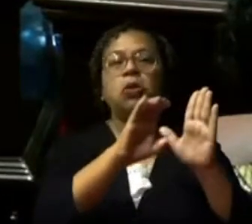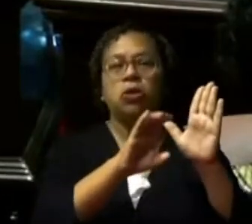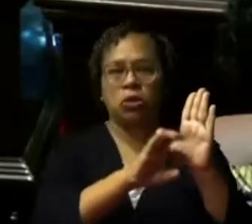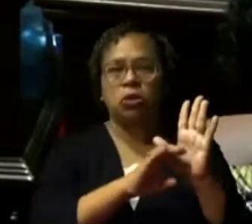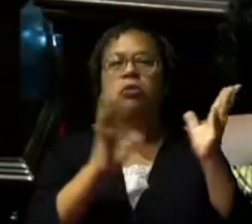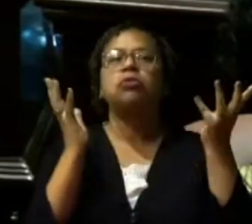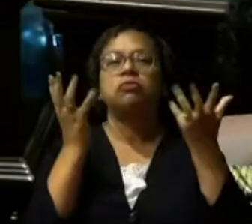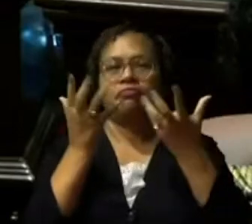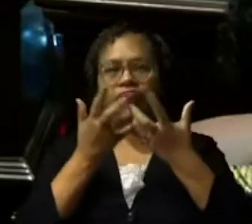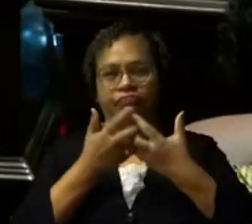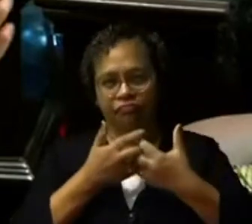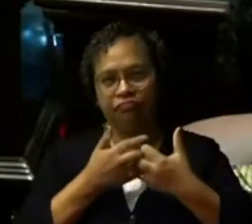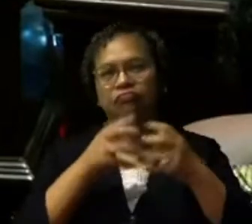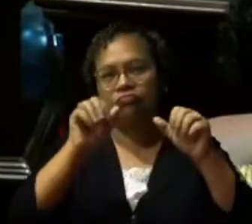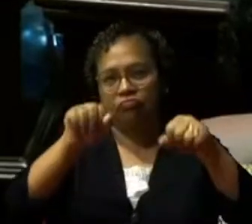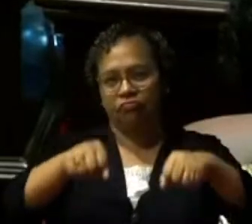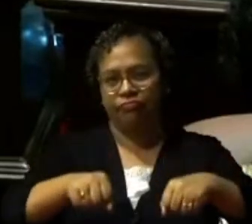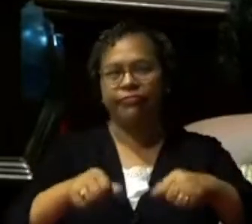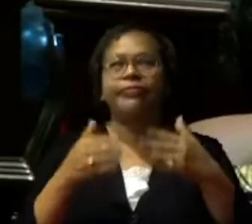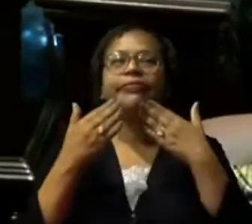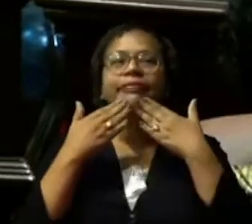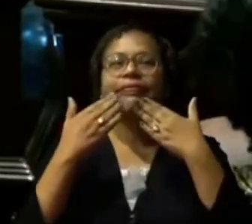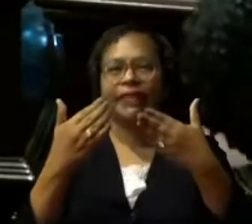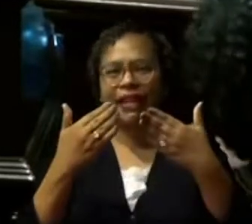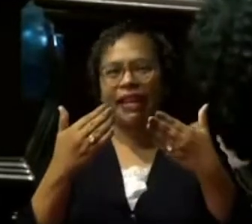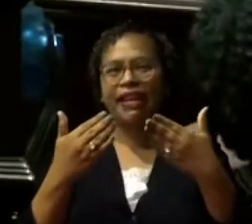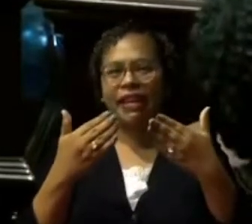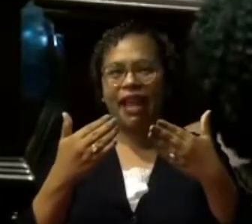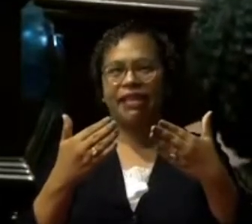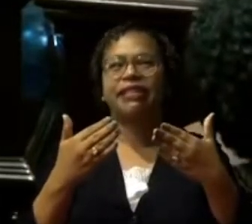2. Muchísimas gracias, presidente, diputados, por su atención y por